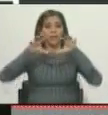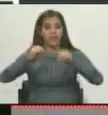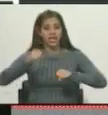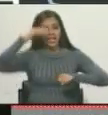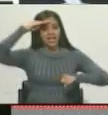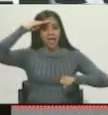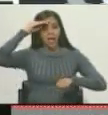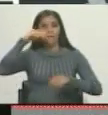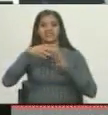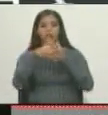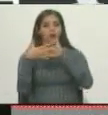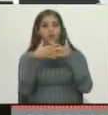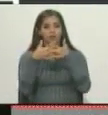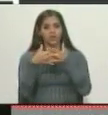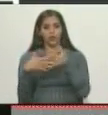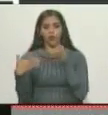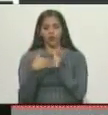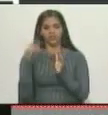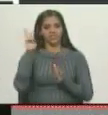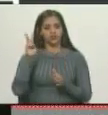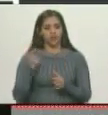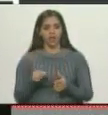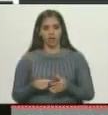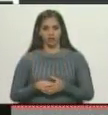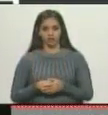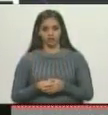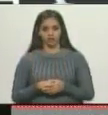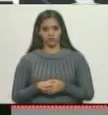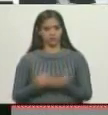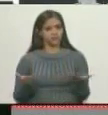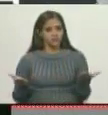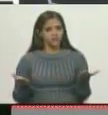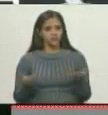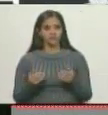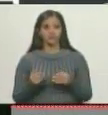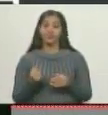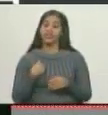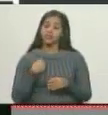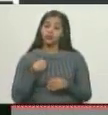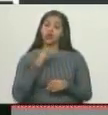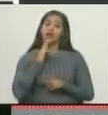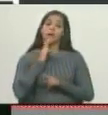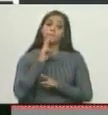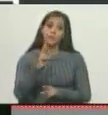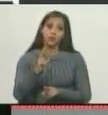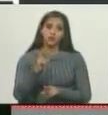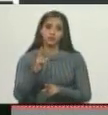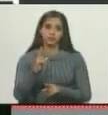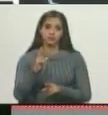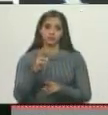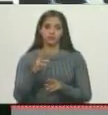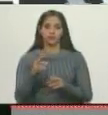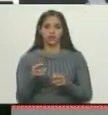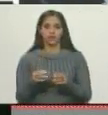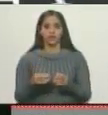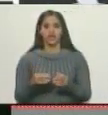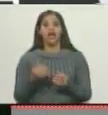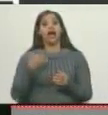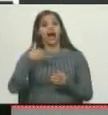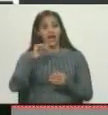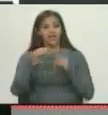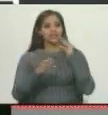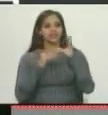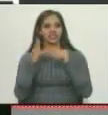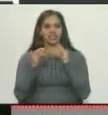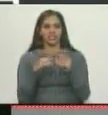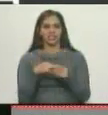gringo contra Venezuela? Y yo he dicho, bueno, hay que dialogar, tragar